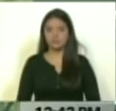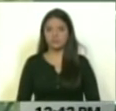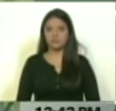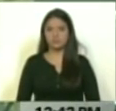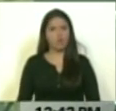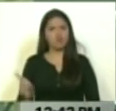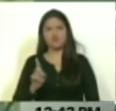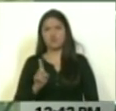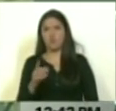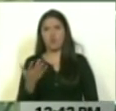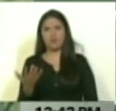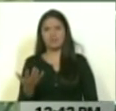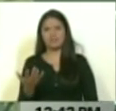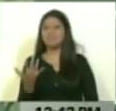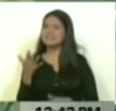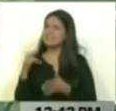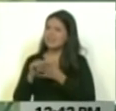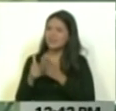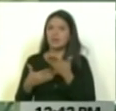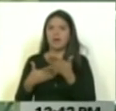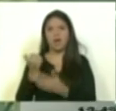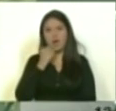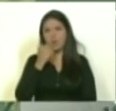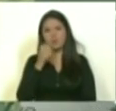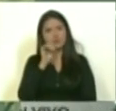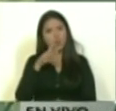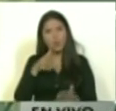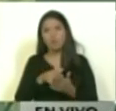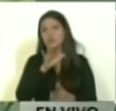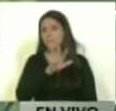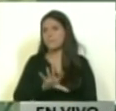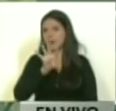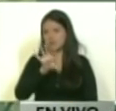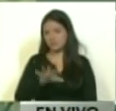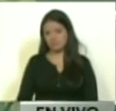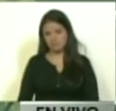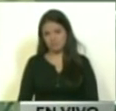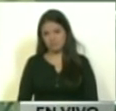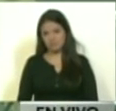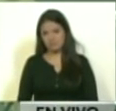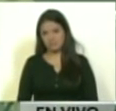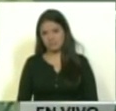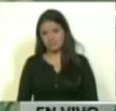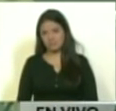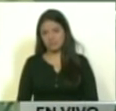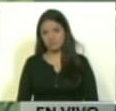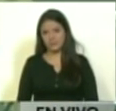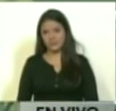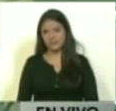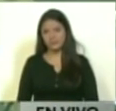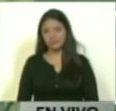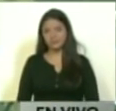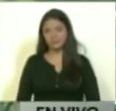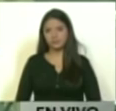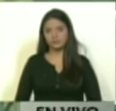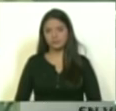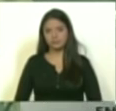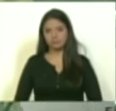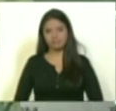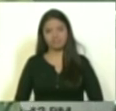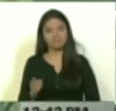criminal este tipo de anuncios contra un país entero, ¿no? No es criminal este tipo de